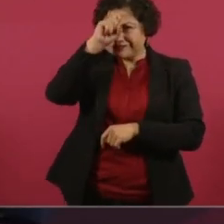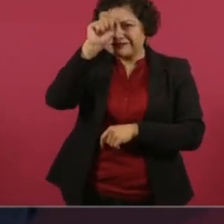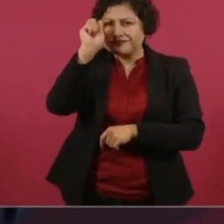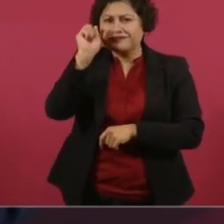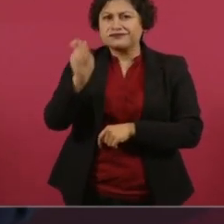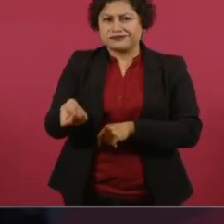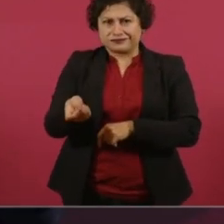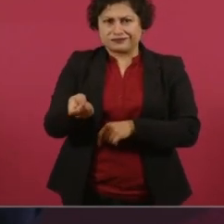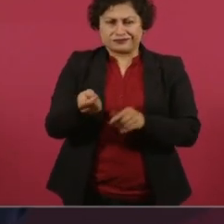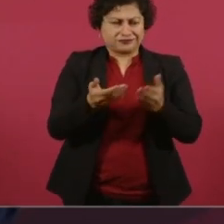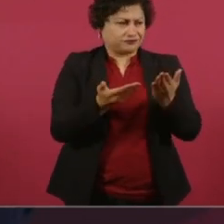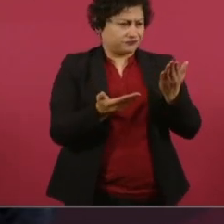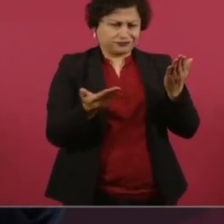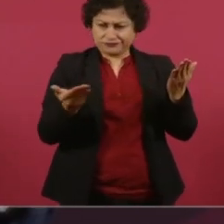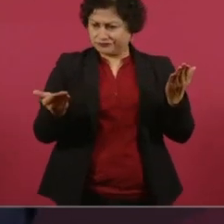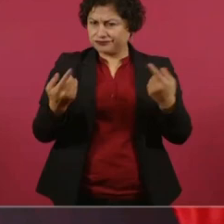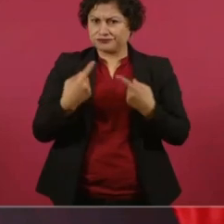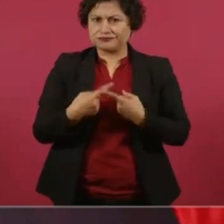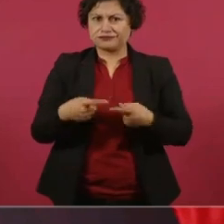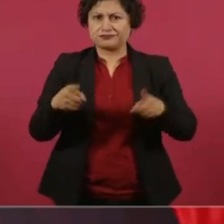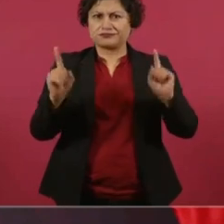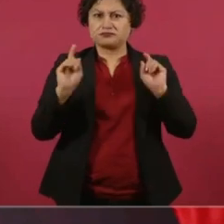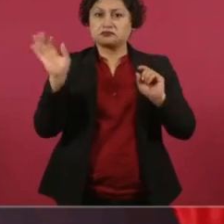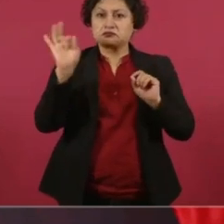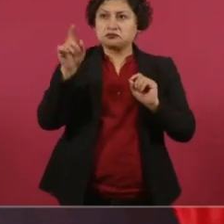Están muy enojados, desesperados,